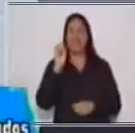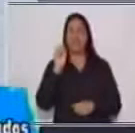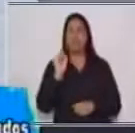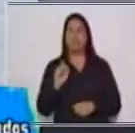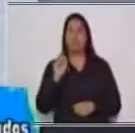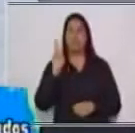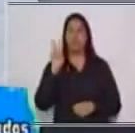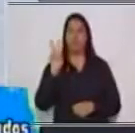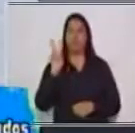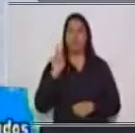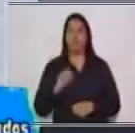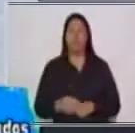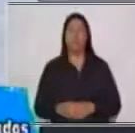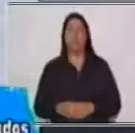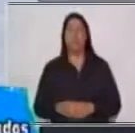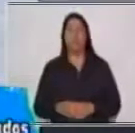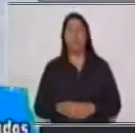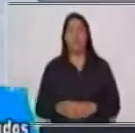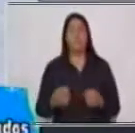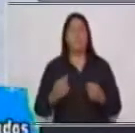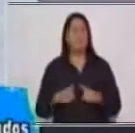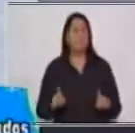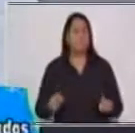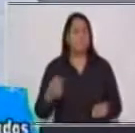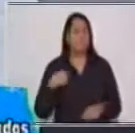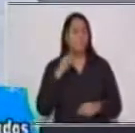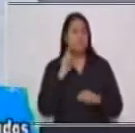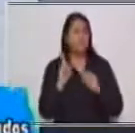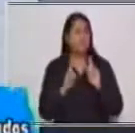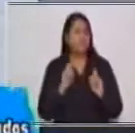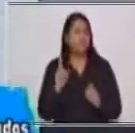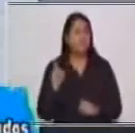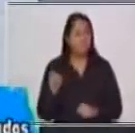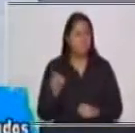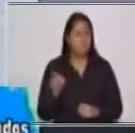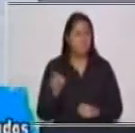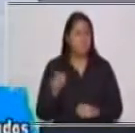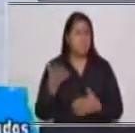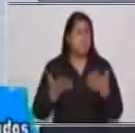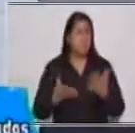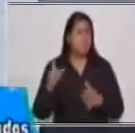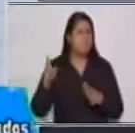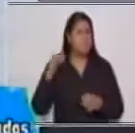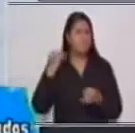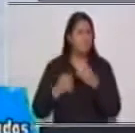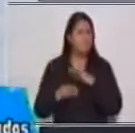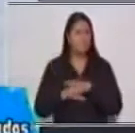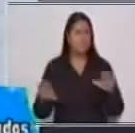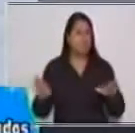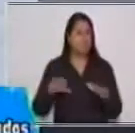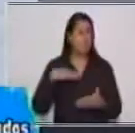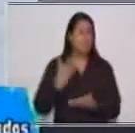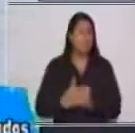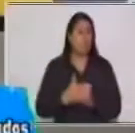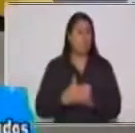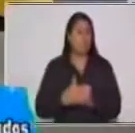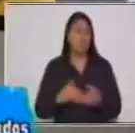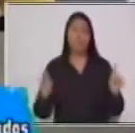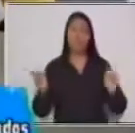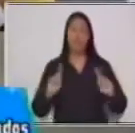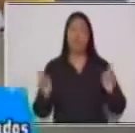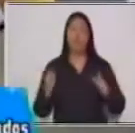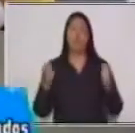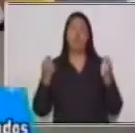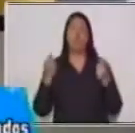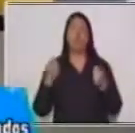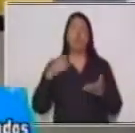70.2. Pero les pregunto, ¿será que hasta ahí llega mi operación? ¿Verdad que no? Falta todavía porque